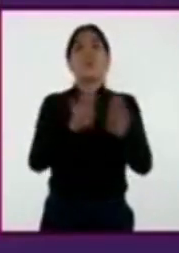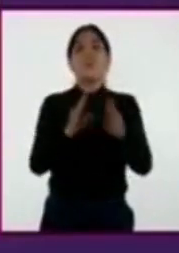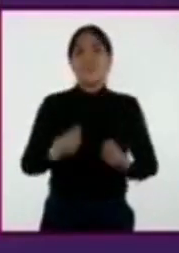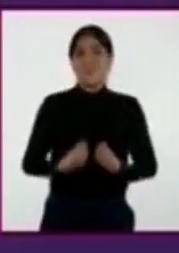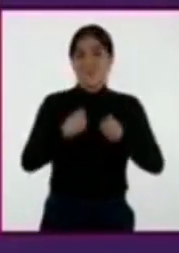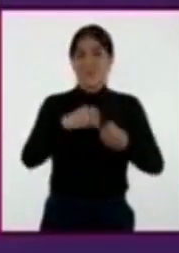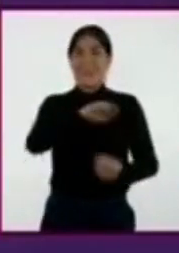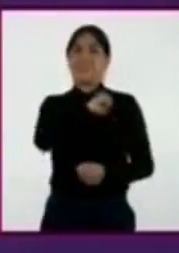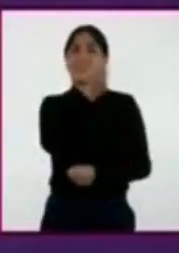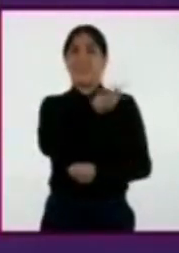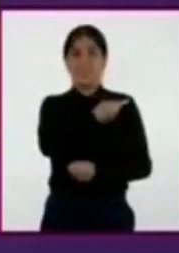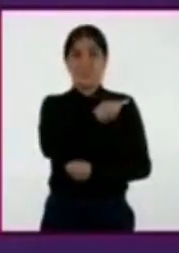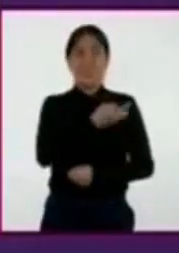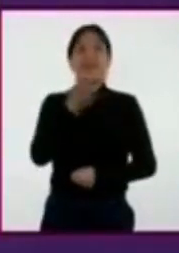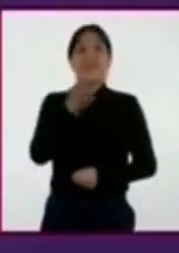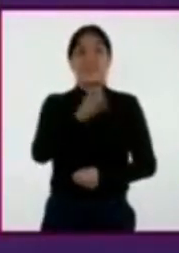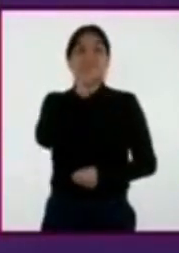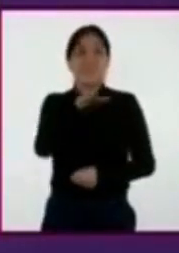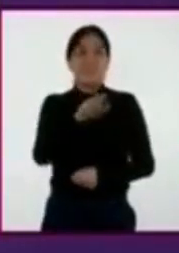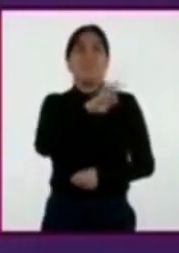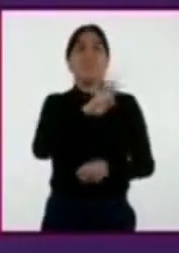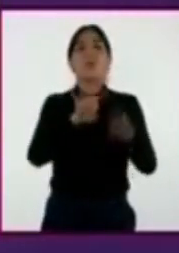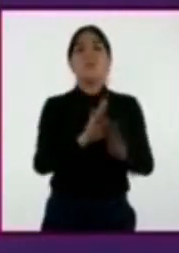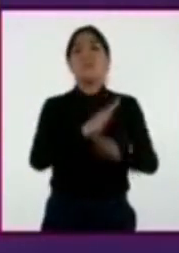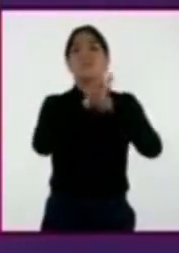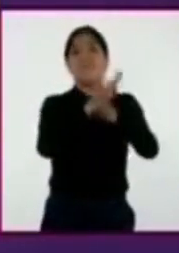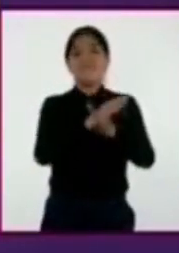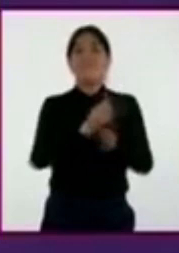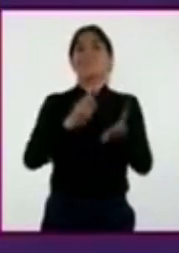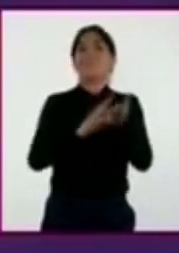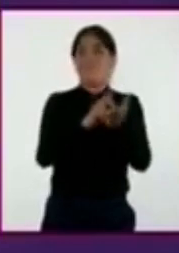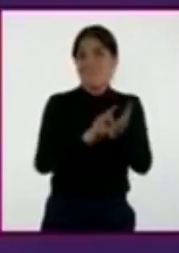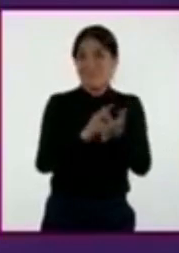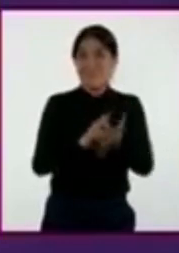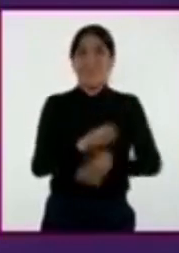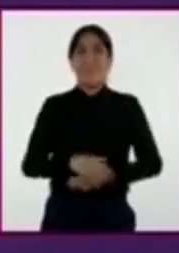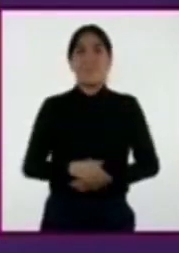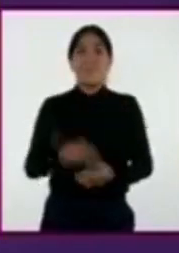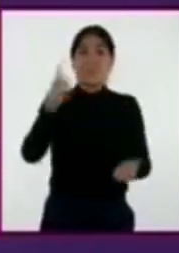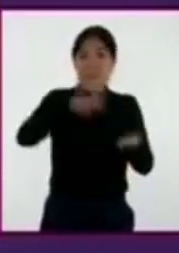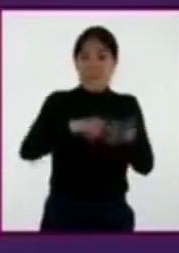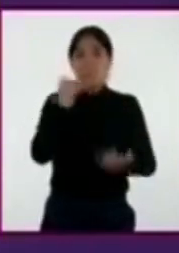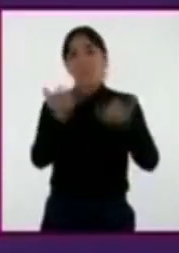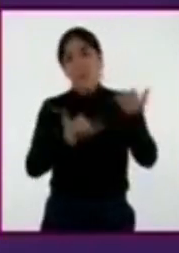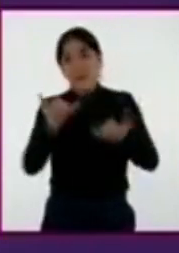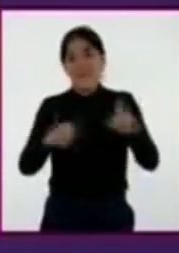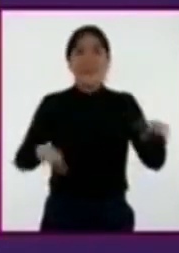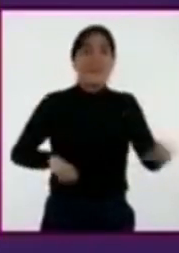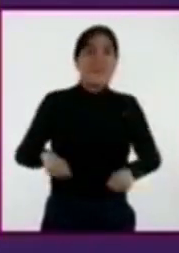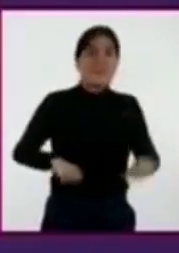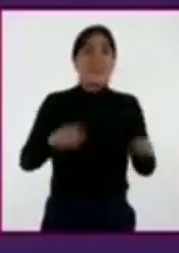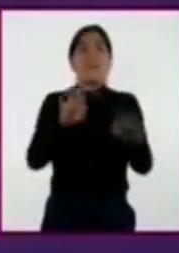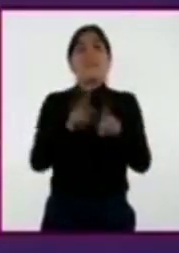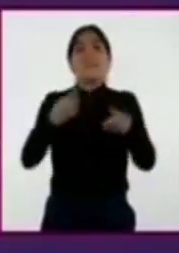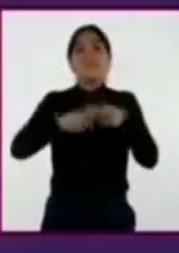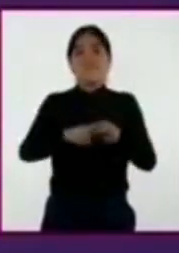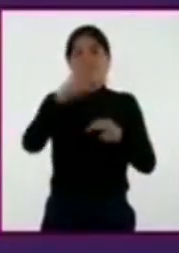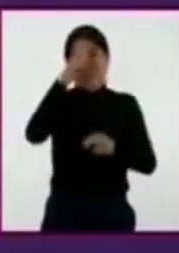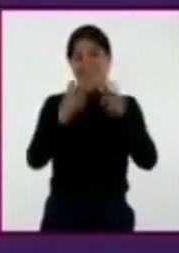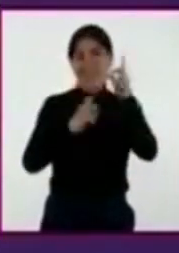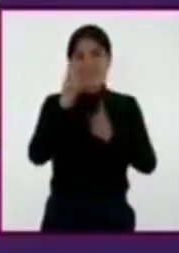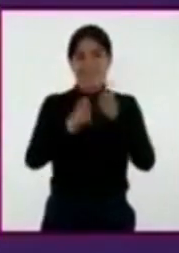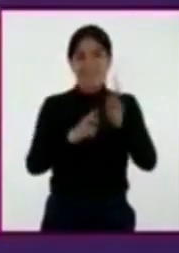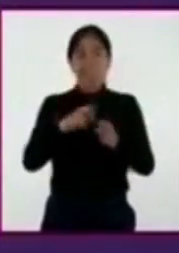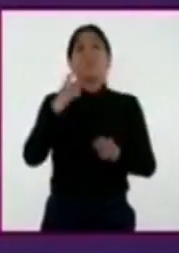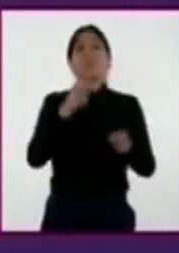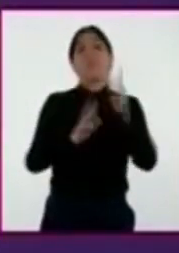vida saludable. Y con esto se previene el consumo de drogas. A través de juegos, actividades de iniciación deportiva y del